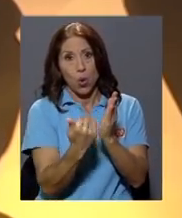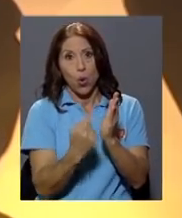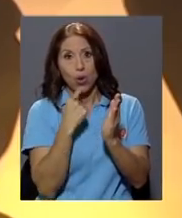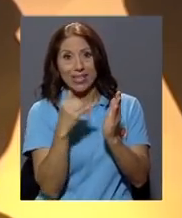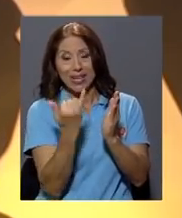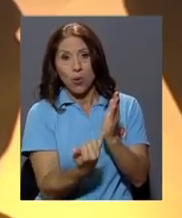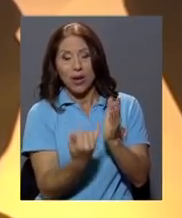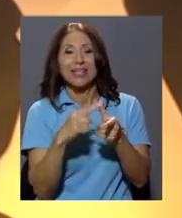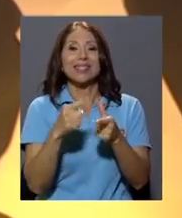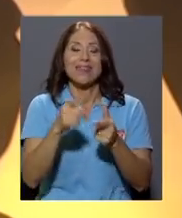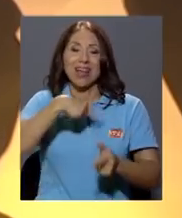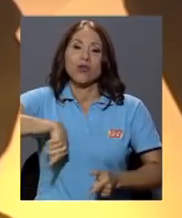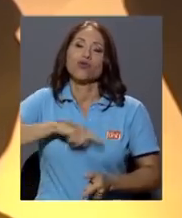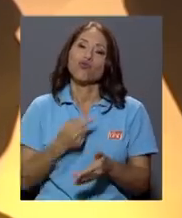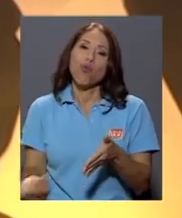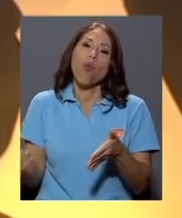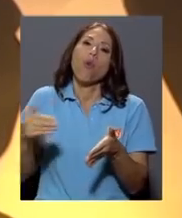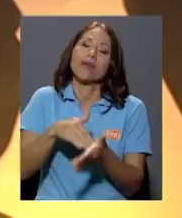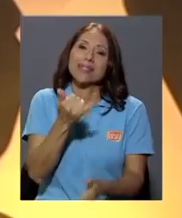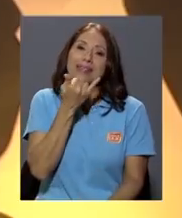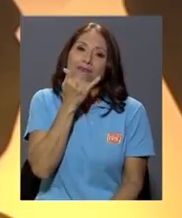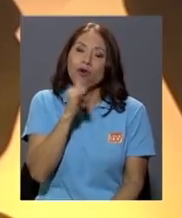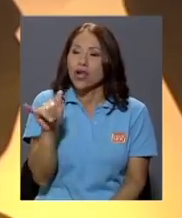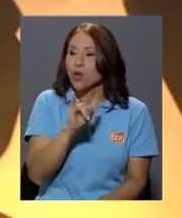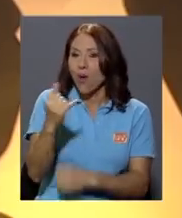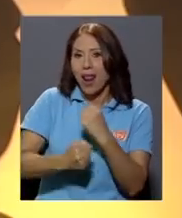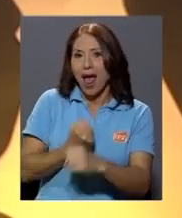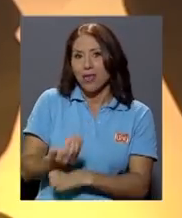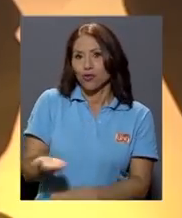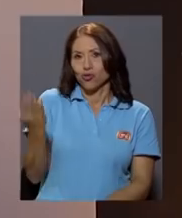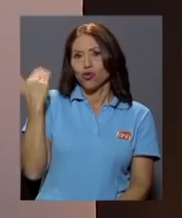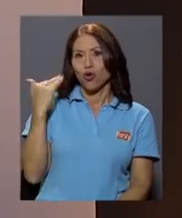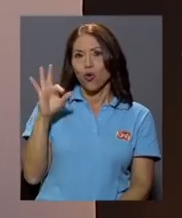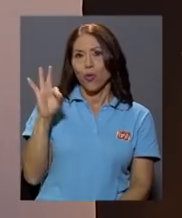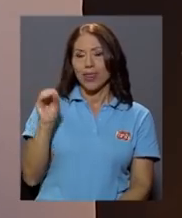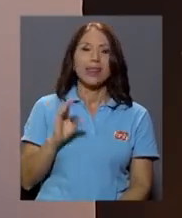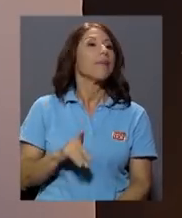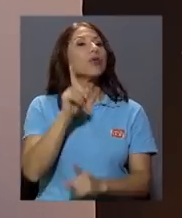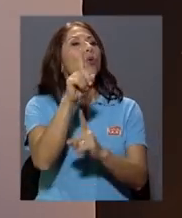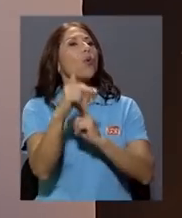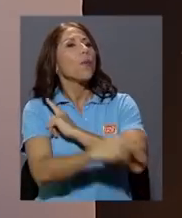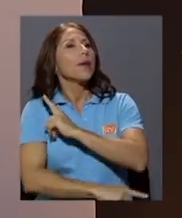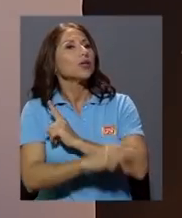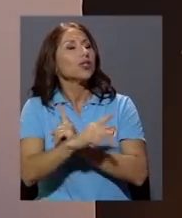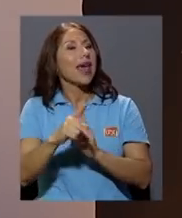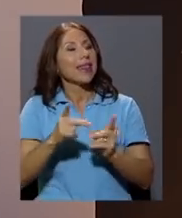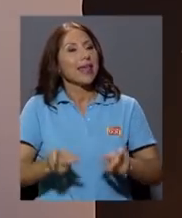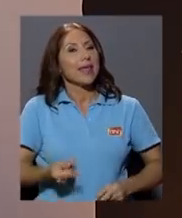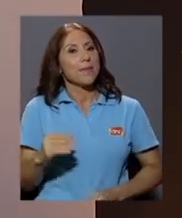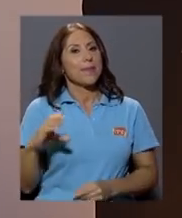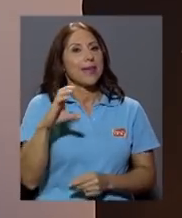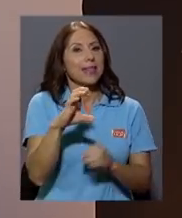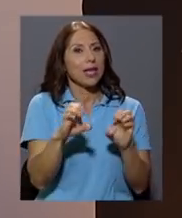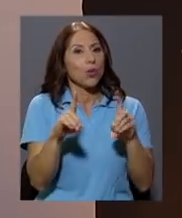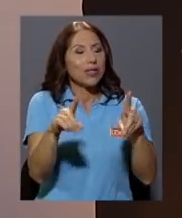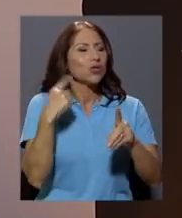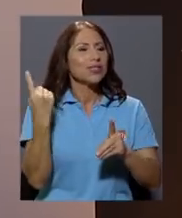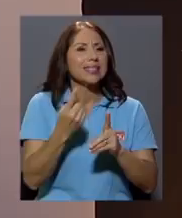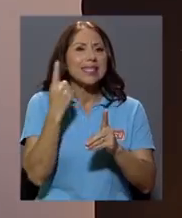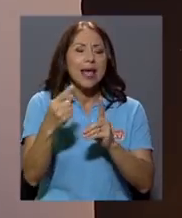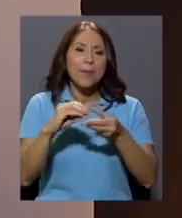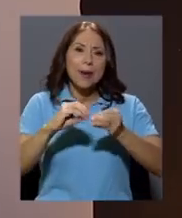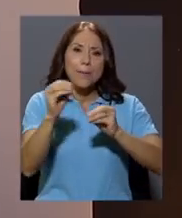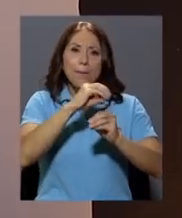estaríamos volviendo a caer en esos errores de los años 90. Una sociedad que invierte en educación siempre va a estar mejor su índice de